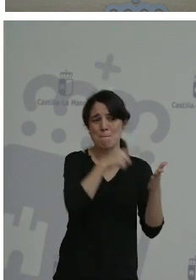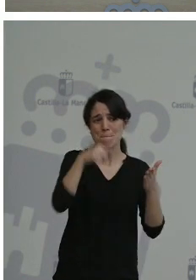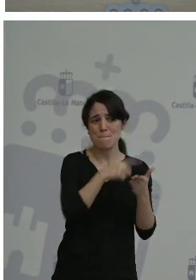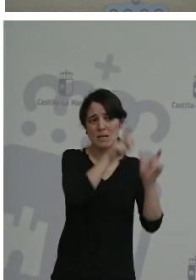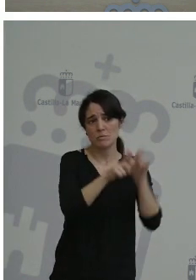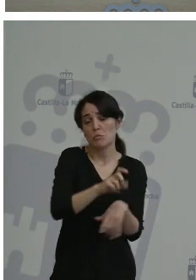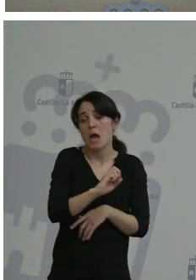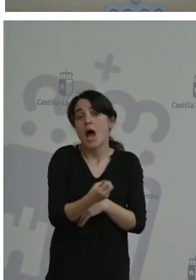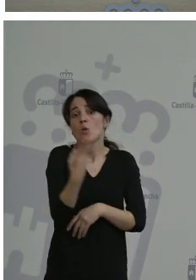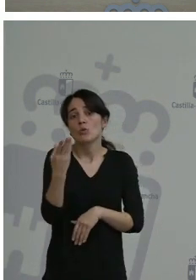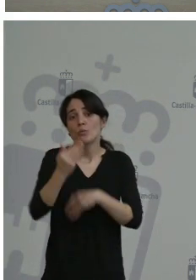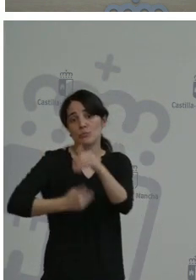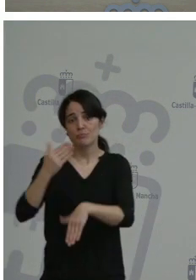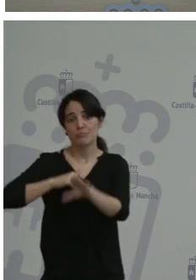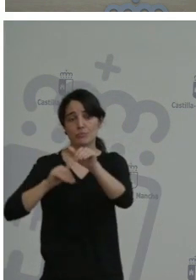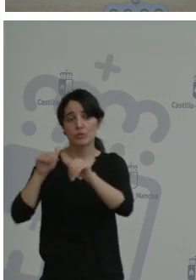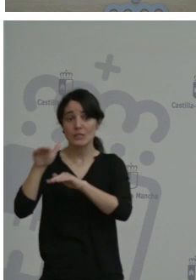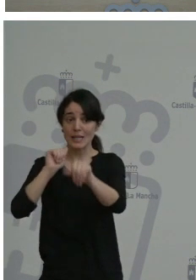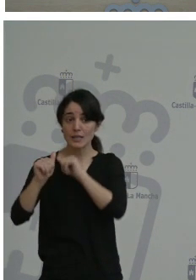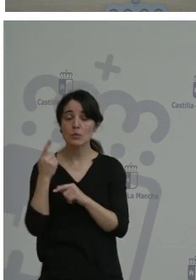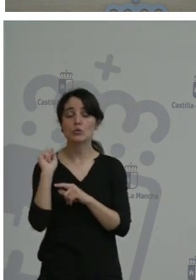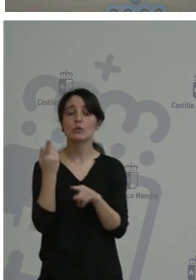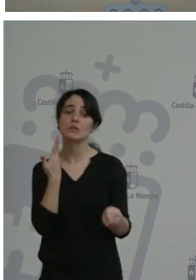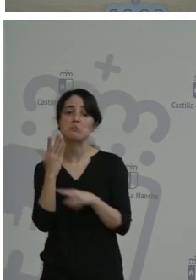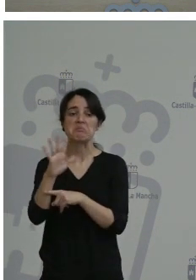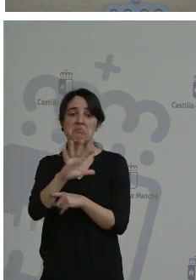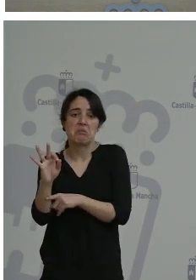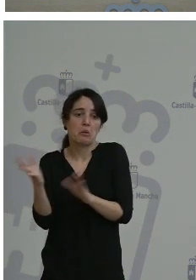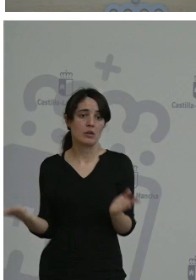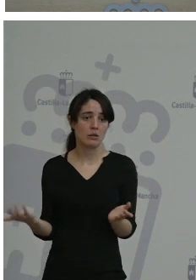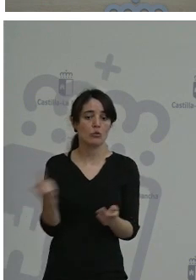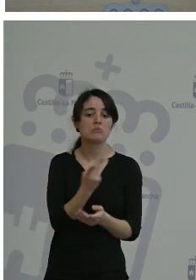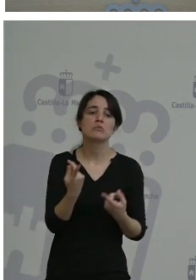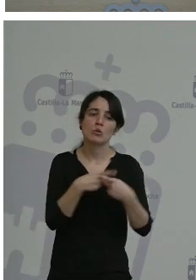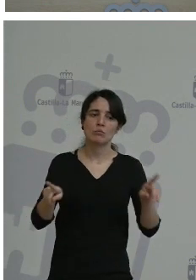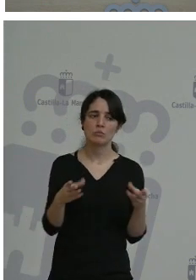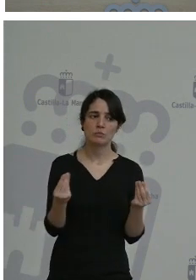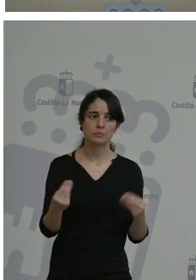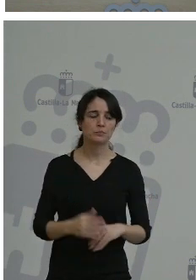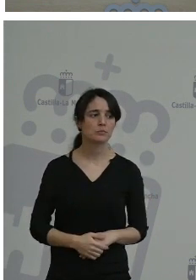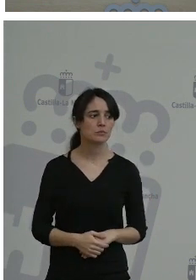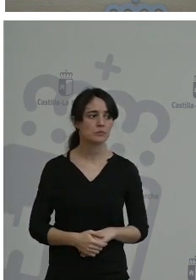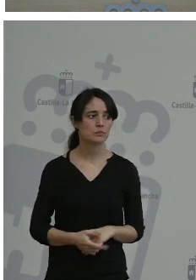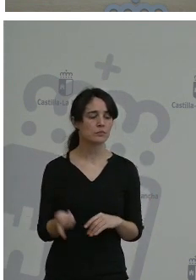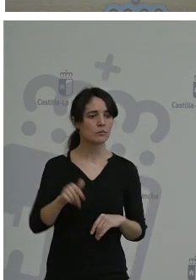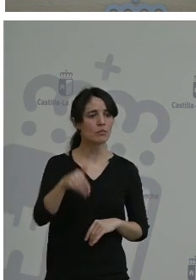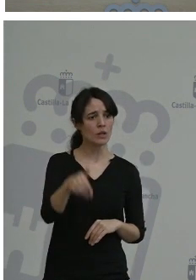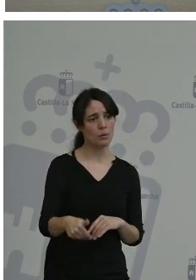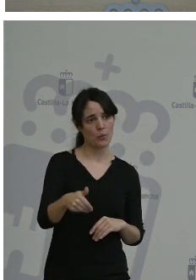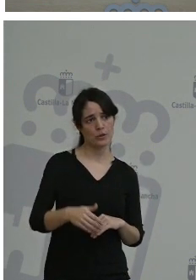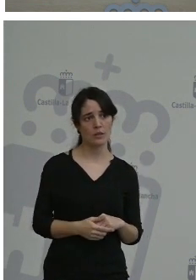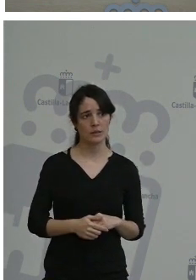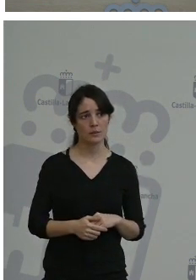50. Entonces, todo esto tiene una variabilidad bastante importante. Sí que es importante tener en cuenta a la hora de hacer,